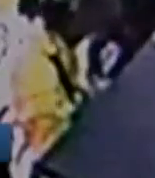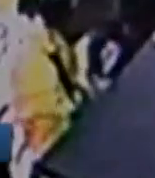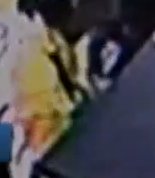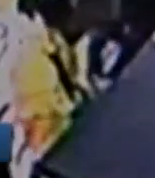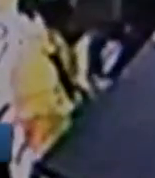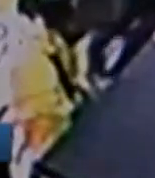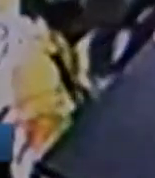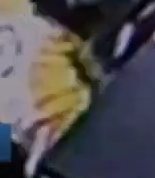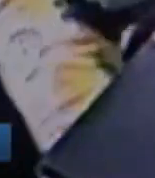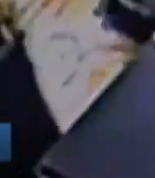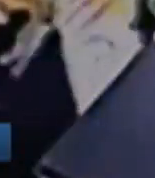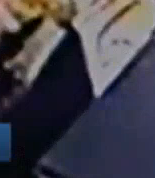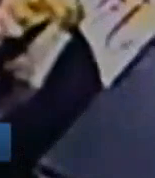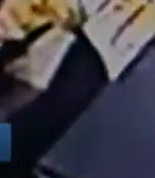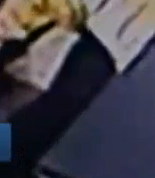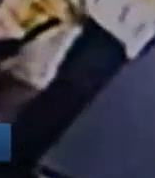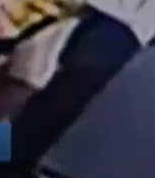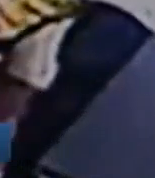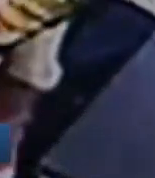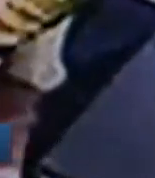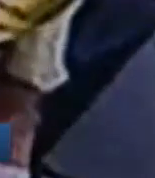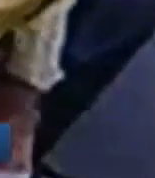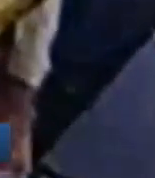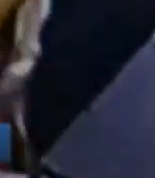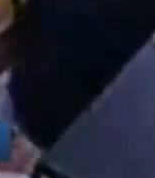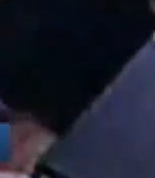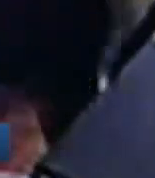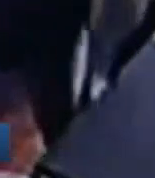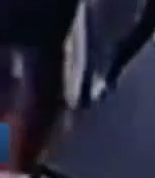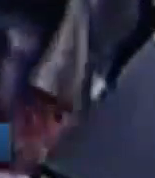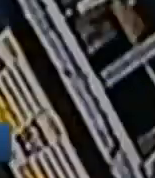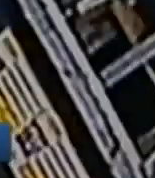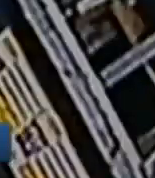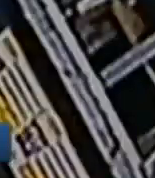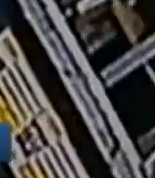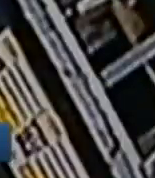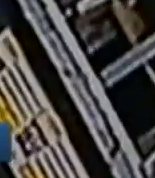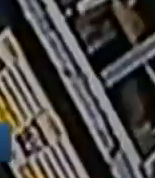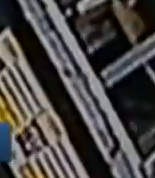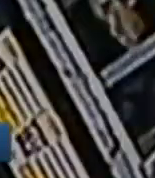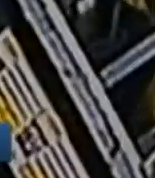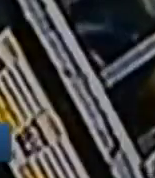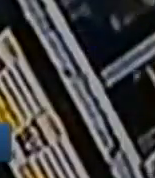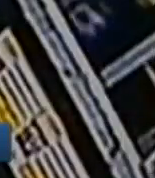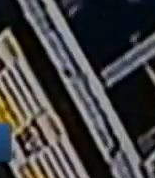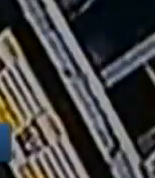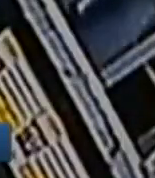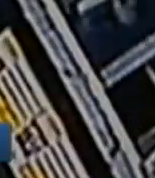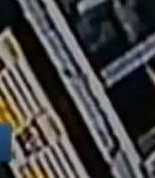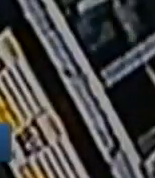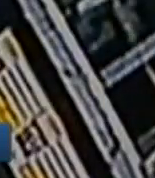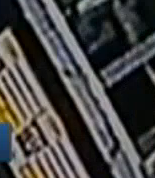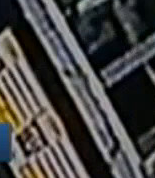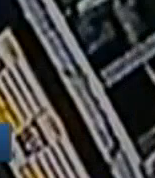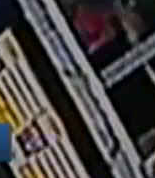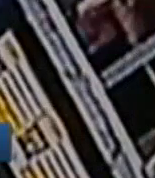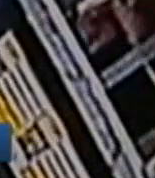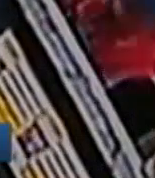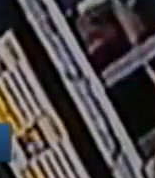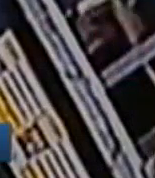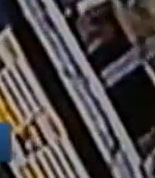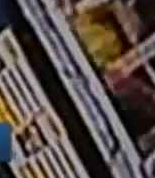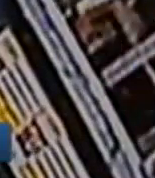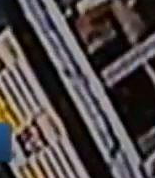Delincuentes roban en un cyber y se llevan más de $800 y varios teléfonos celulares en